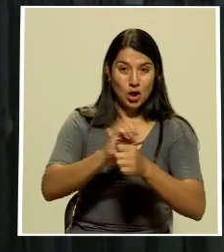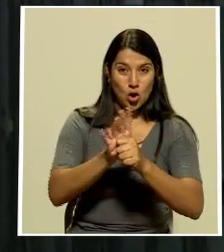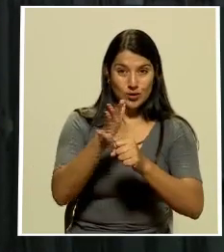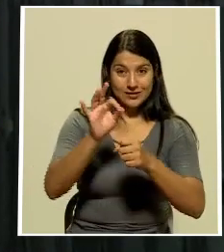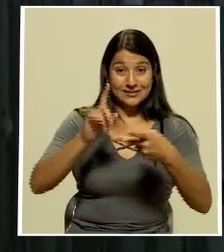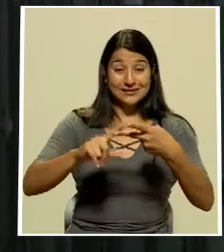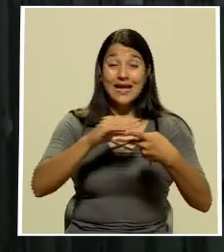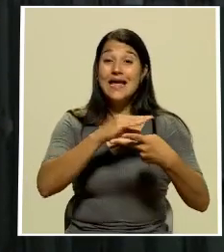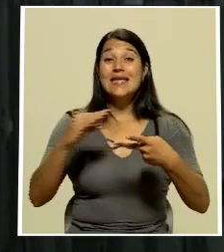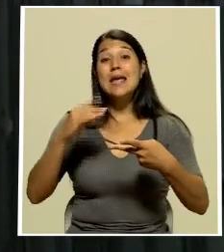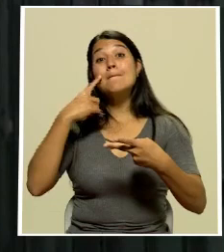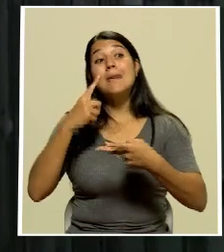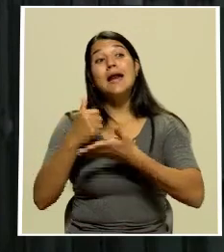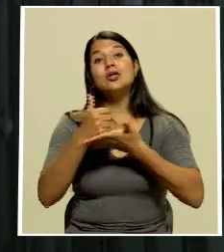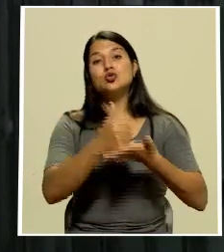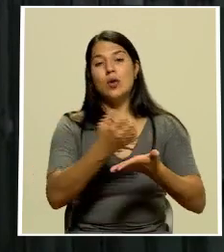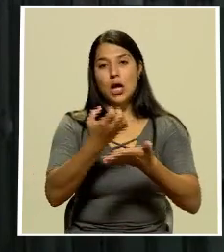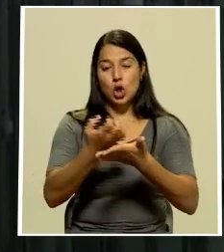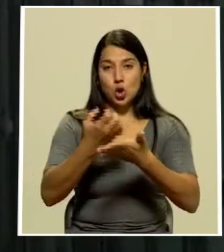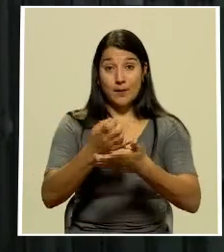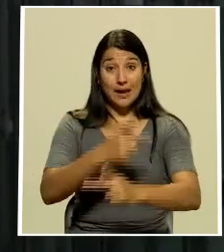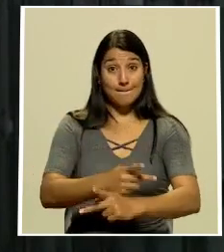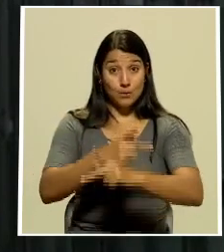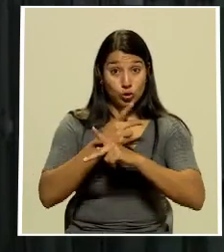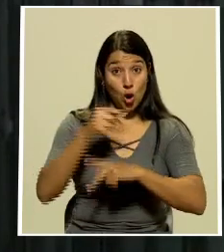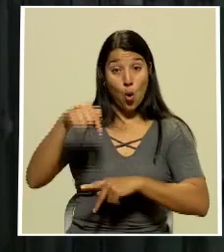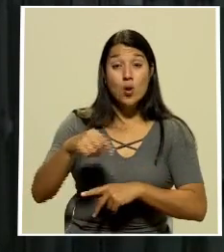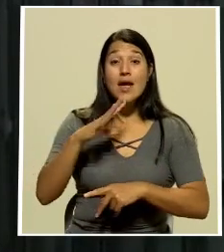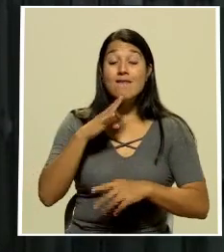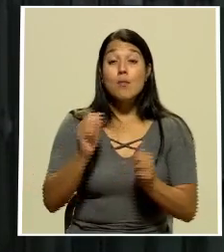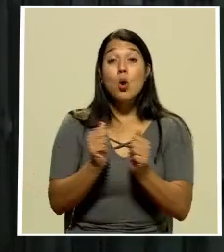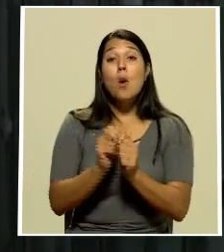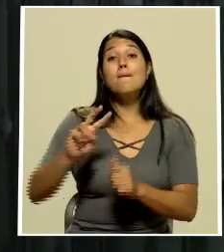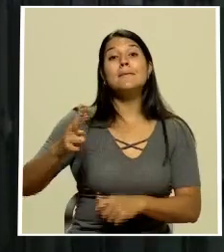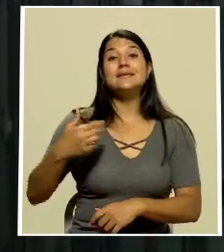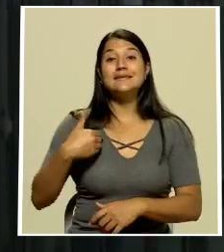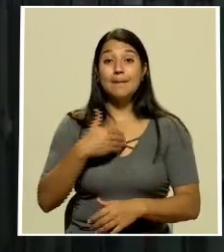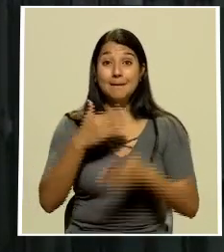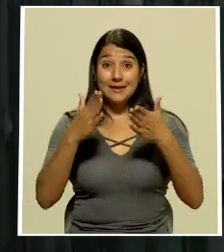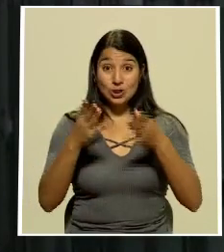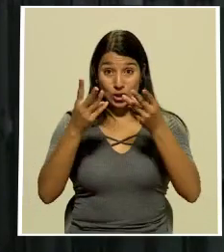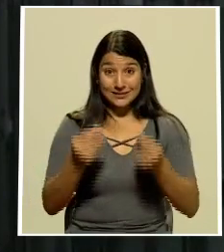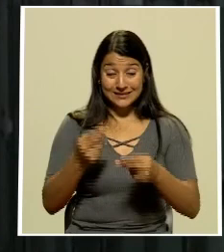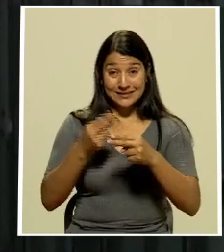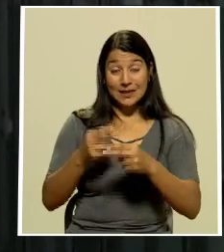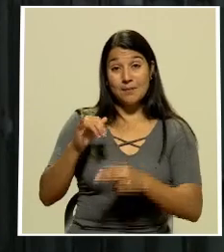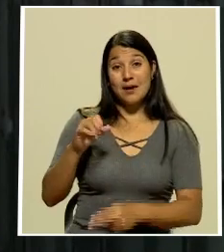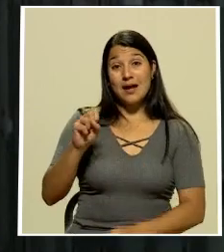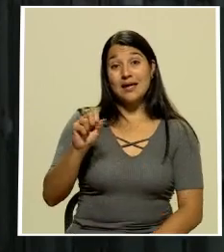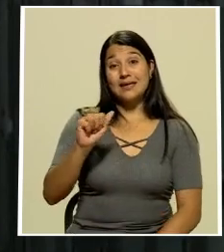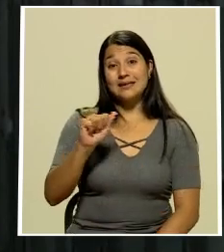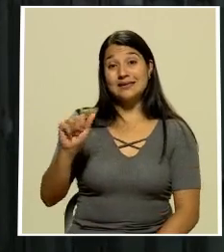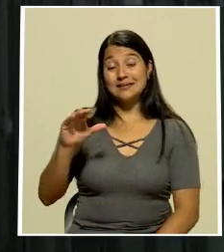los bonos proteger. Precisamente hoy pudimos conversar con el viceministro de Hacienda, Isaac Castro, al finalizar su audiencia en la